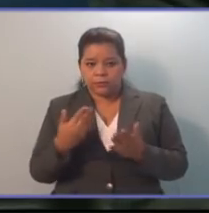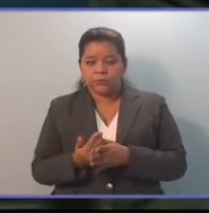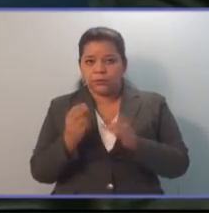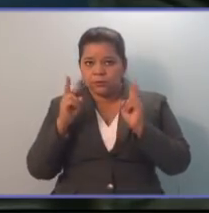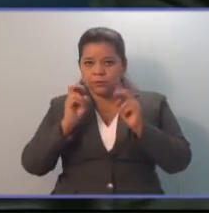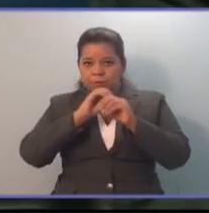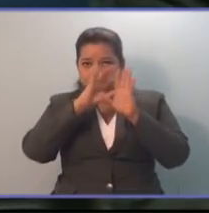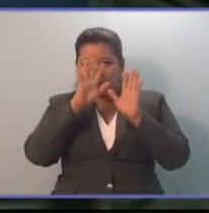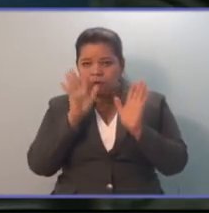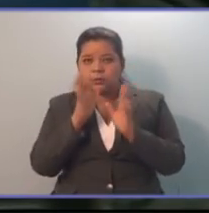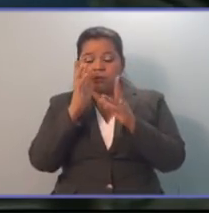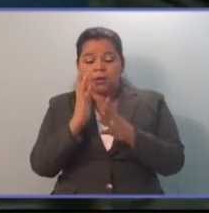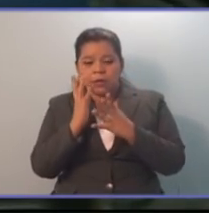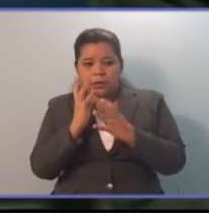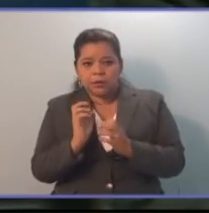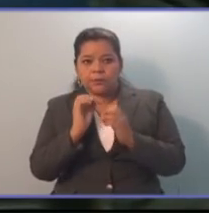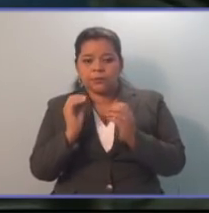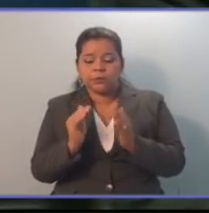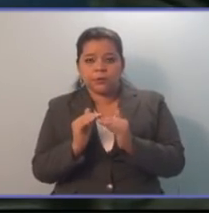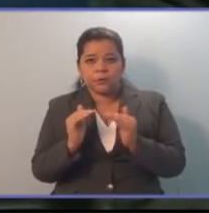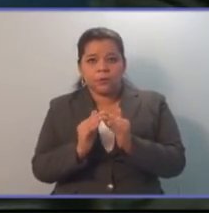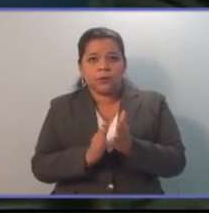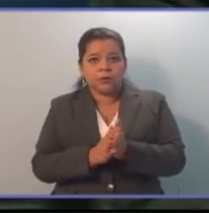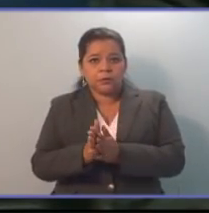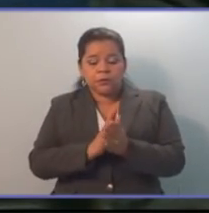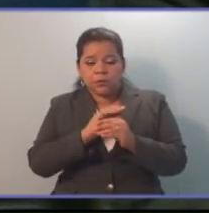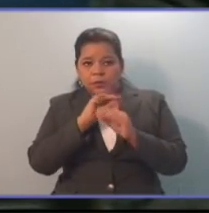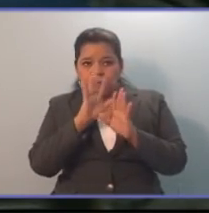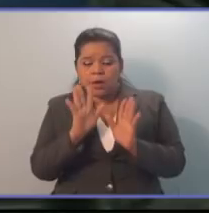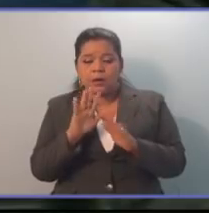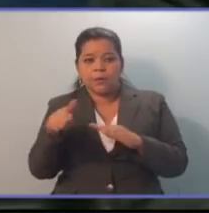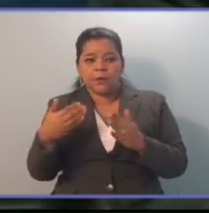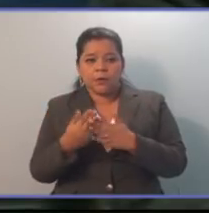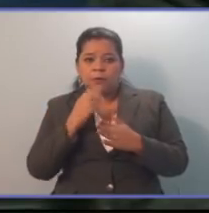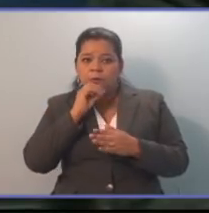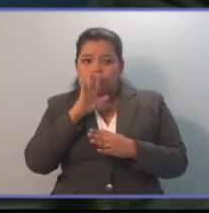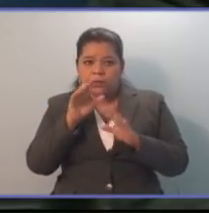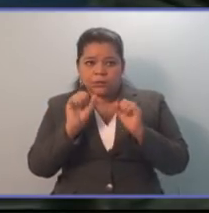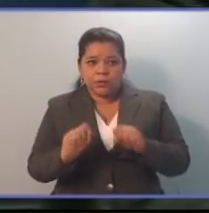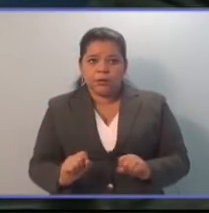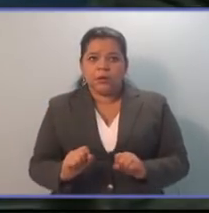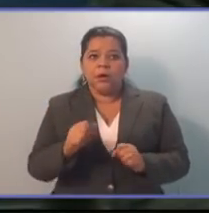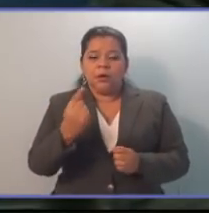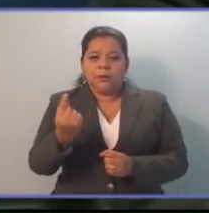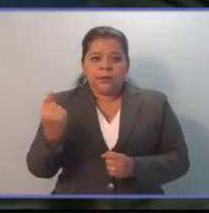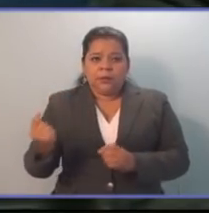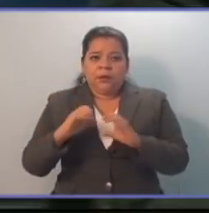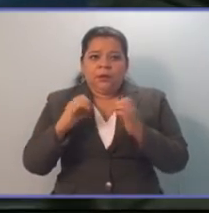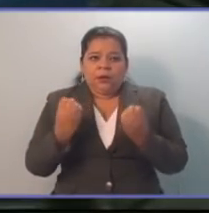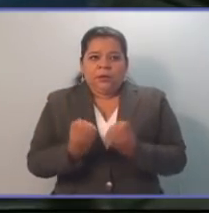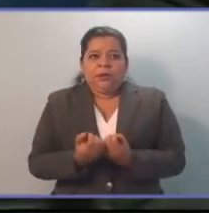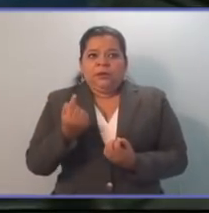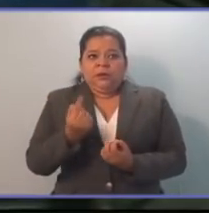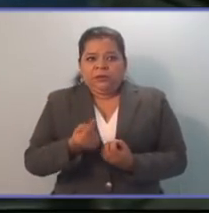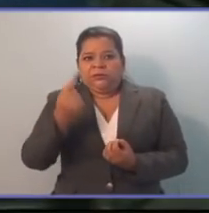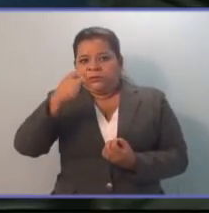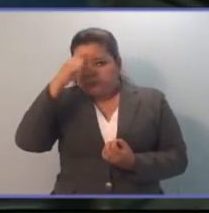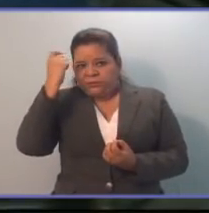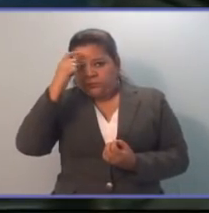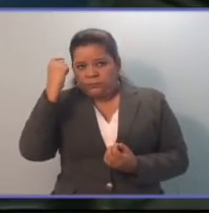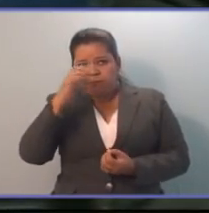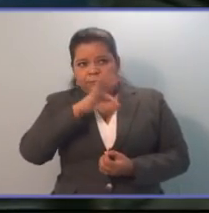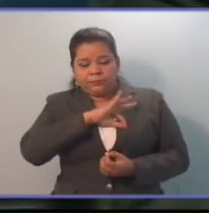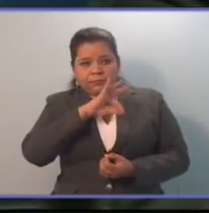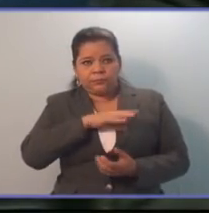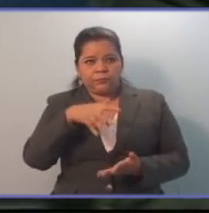con el deseo de ser transparentes y decirle a la población, este organismo de Estado está trabajando para el pueblo